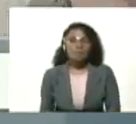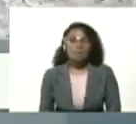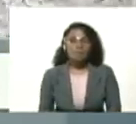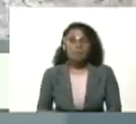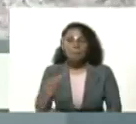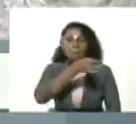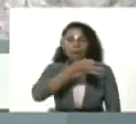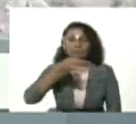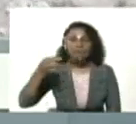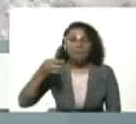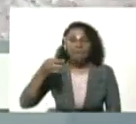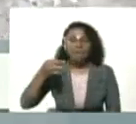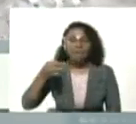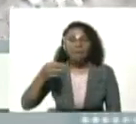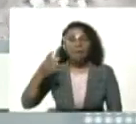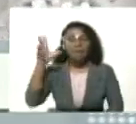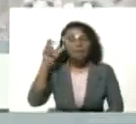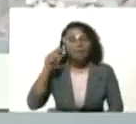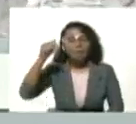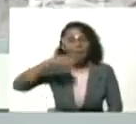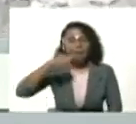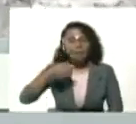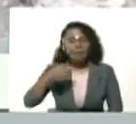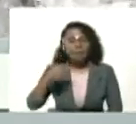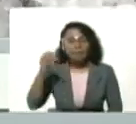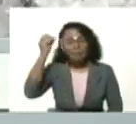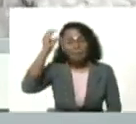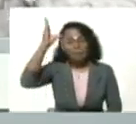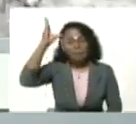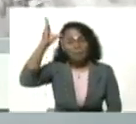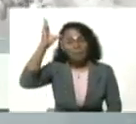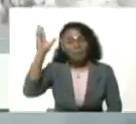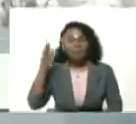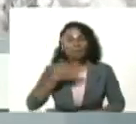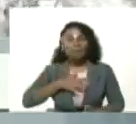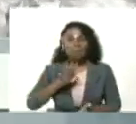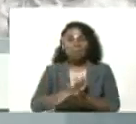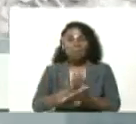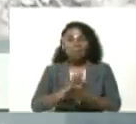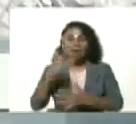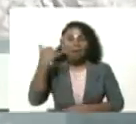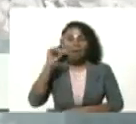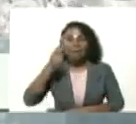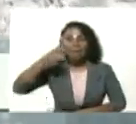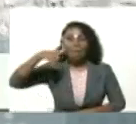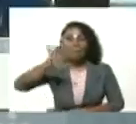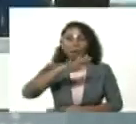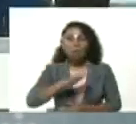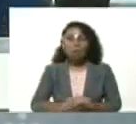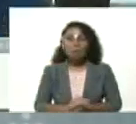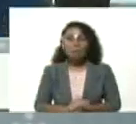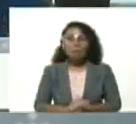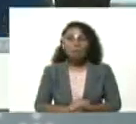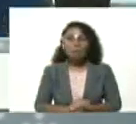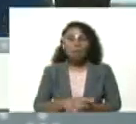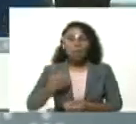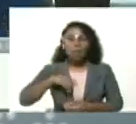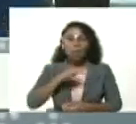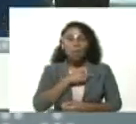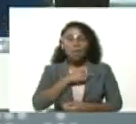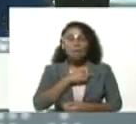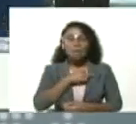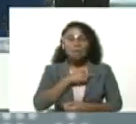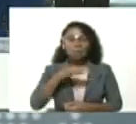Correcto. Escuchándote aquí la capacidad de resiliencia que tiene nuestro pueblo, nuestro país en